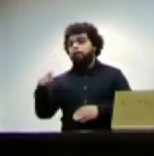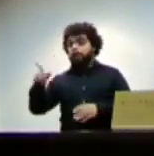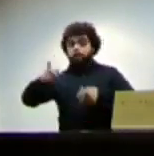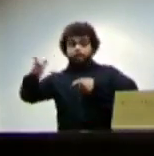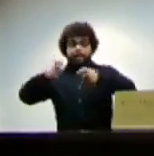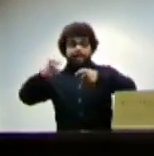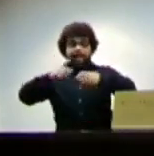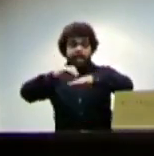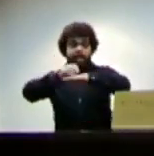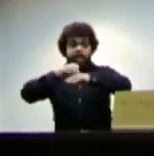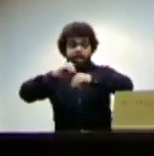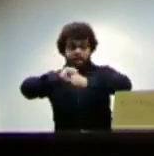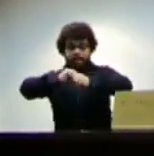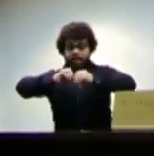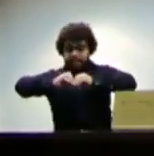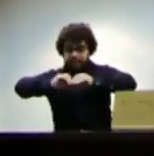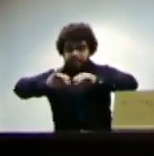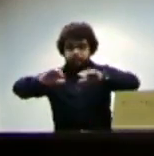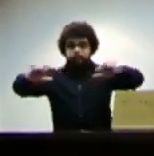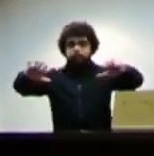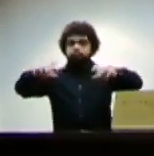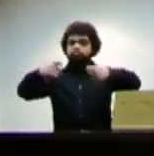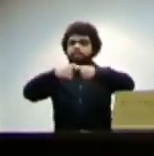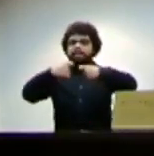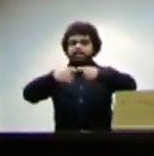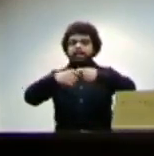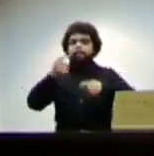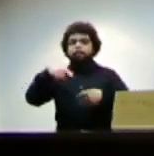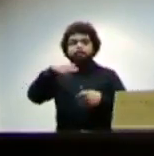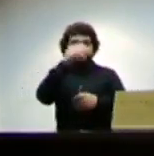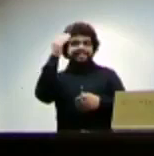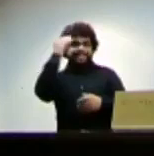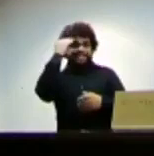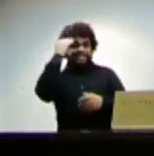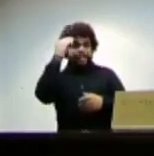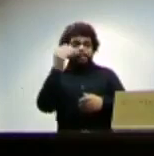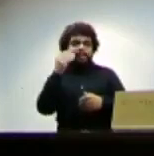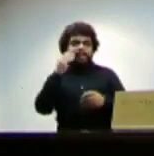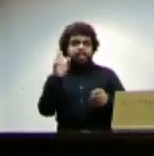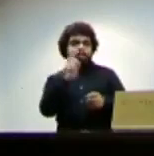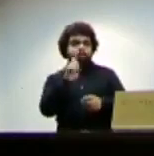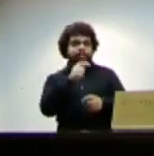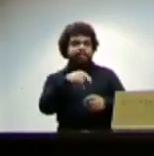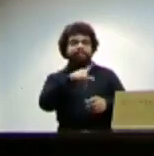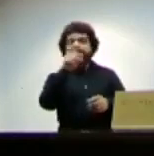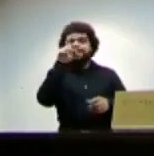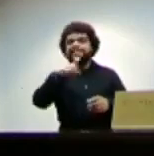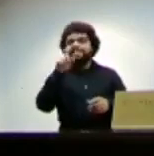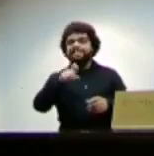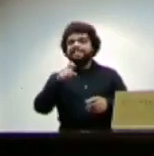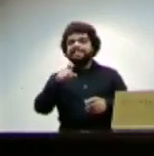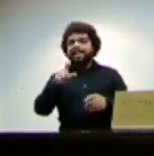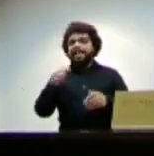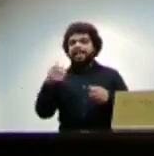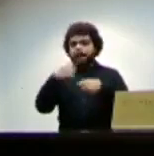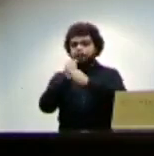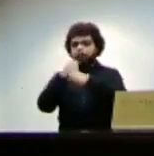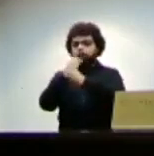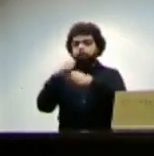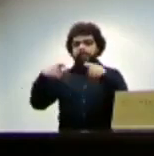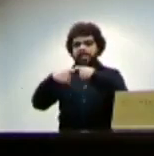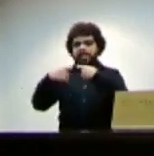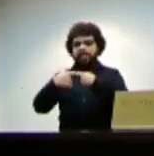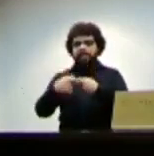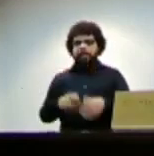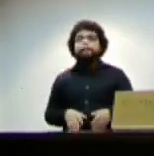distribución y ellos tienen que saber para saber de dónde van a recibir la producción de energía, ¿correcto? Ellos manejan el centro